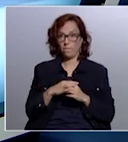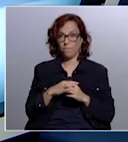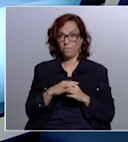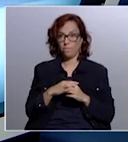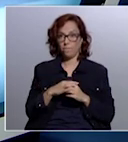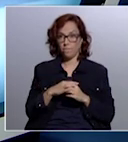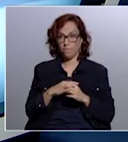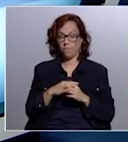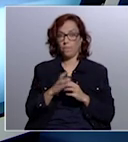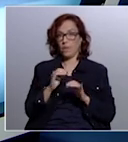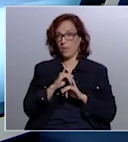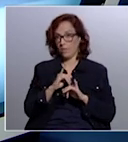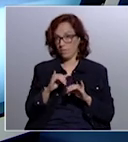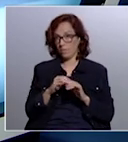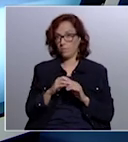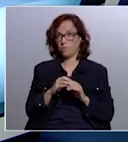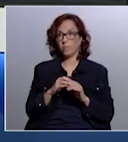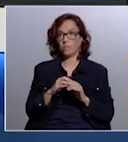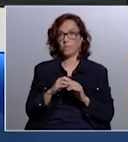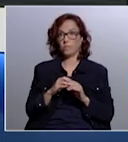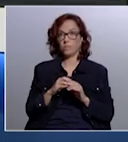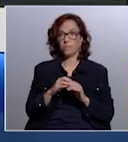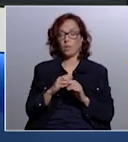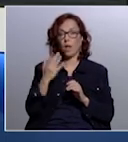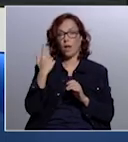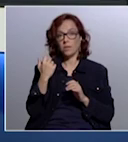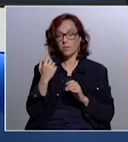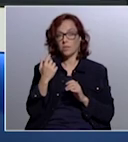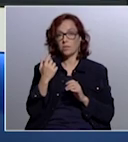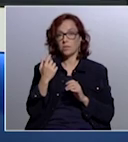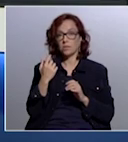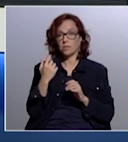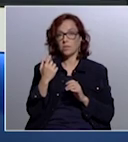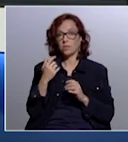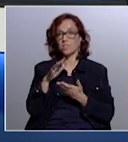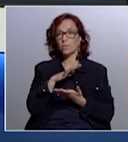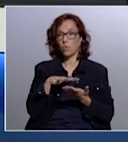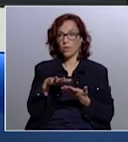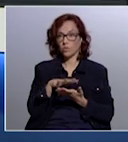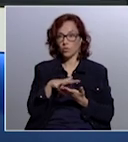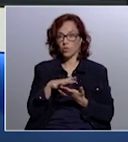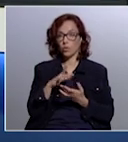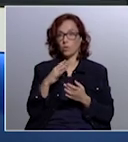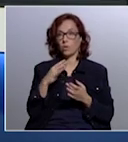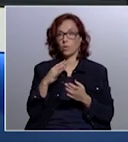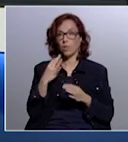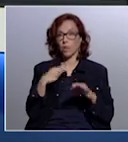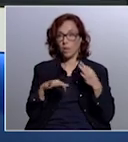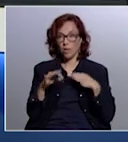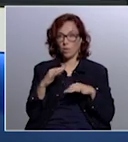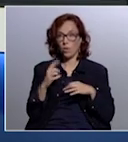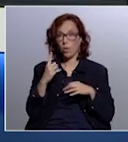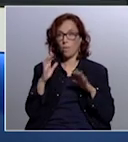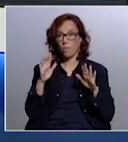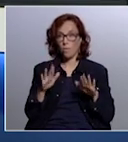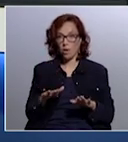ya para cerrar observando la entrevista pero ella no justamente no quiere dejar de preguntarte esta situación si es que se generó en el teatro de un